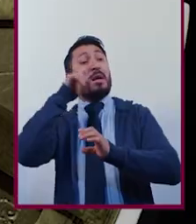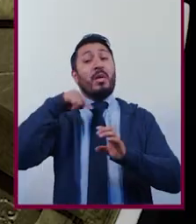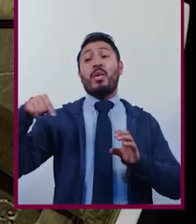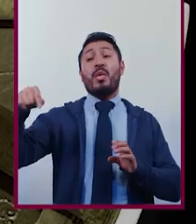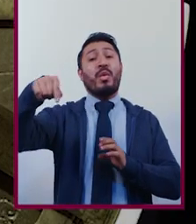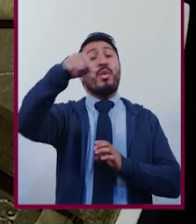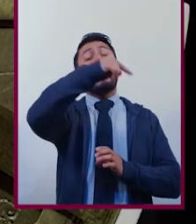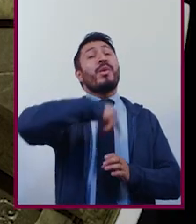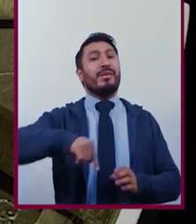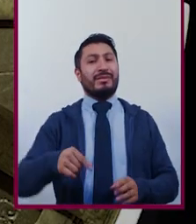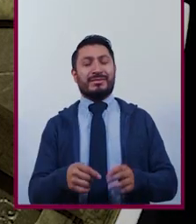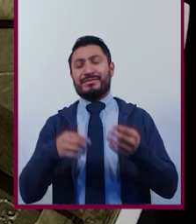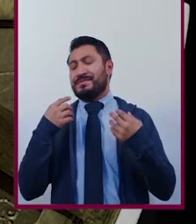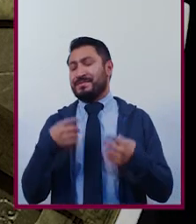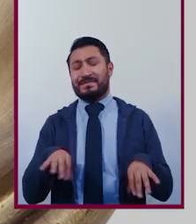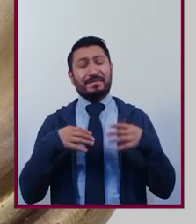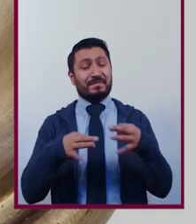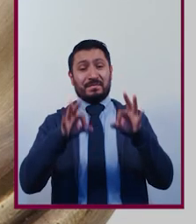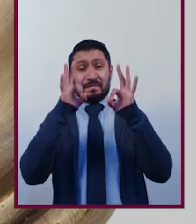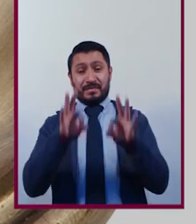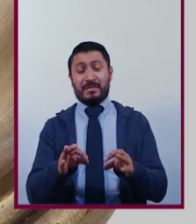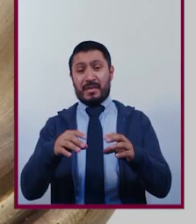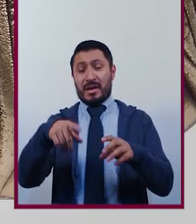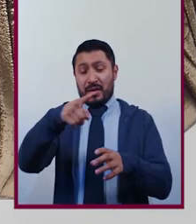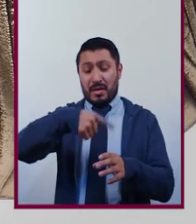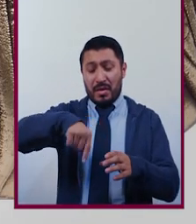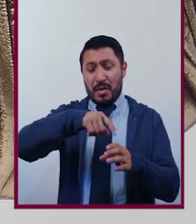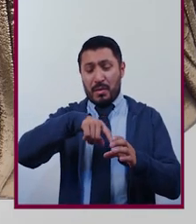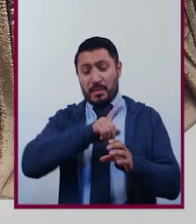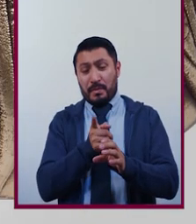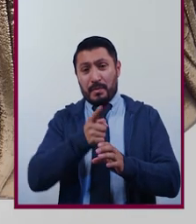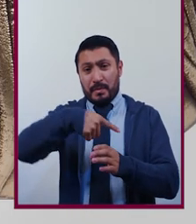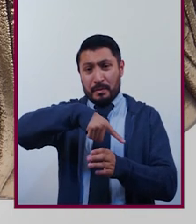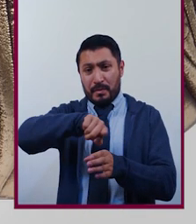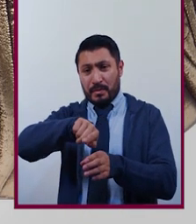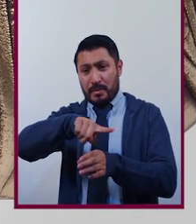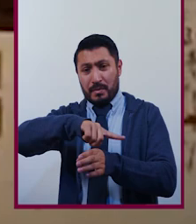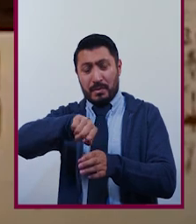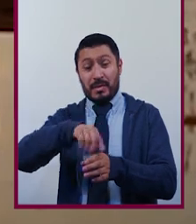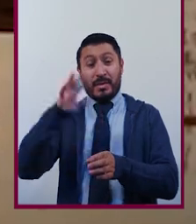allá, astrolabios precisos, una brújula solar, etc.